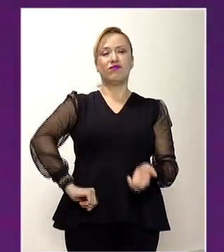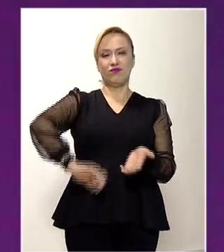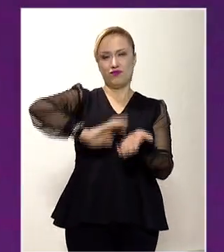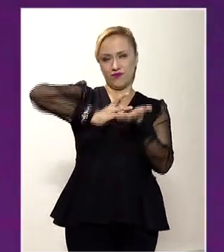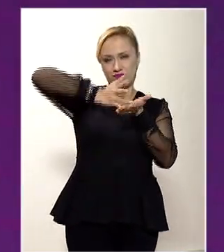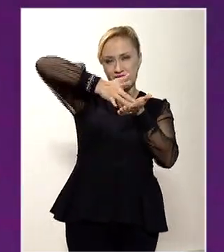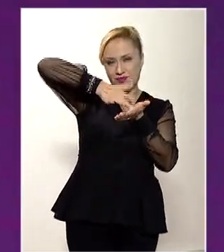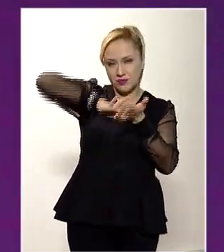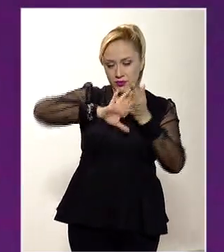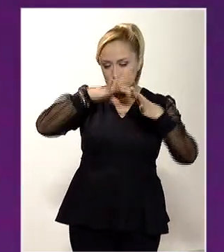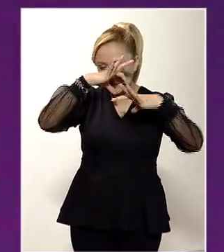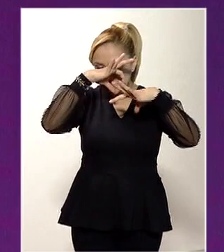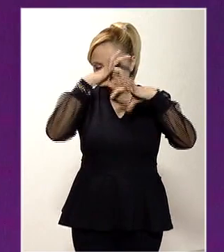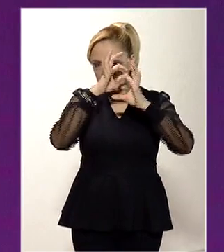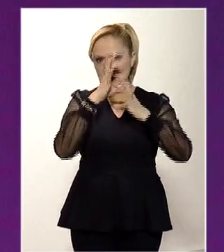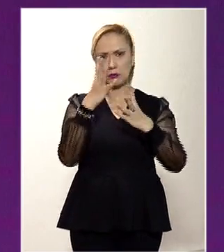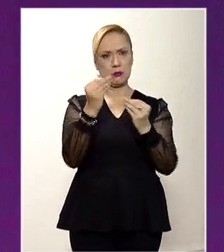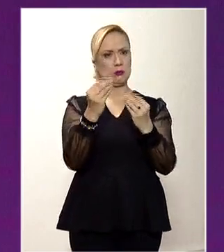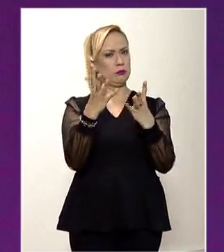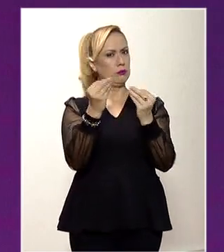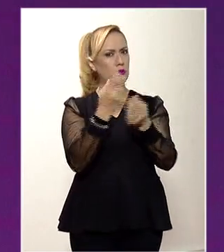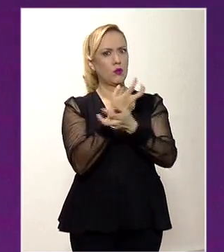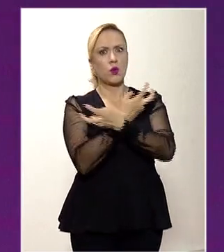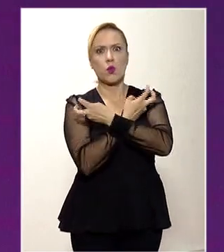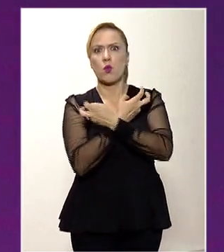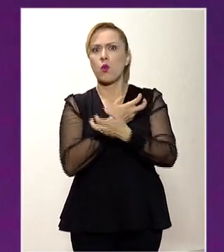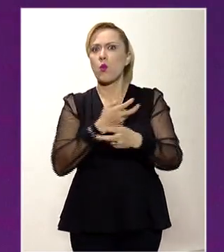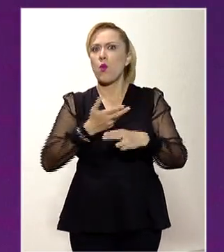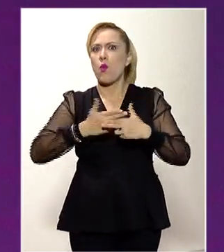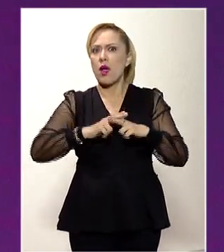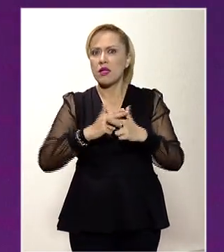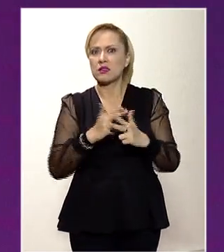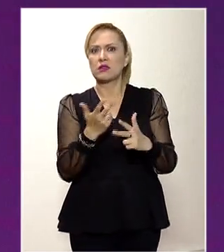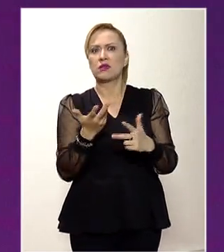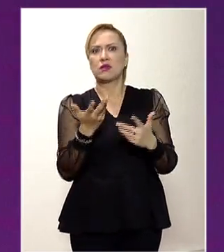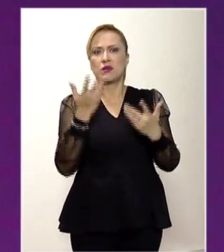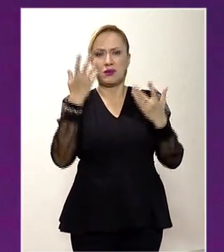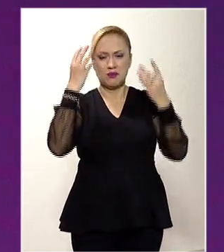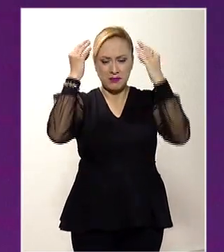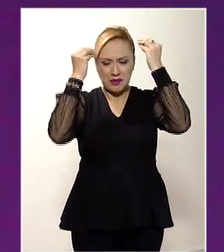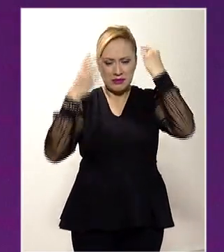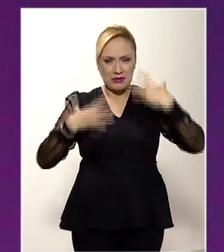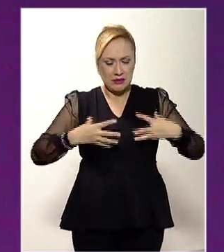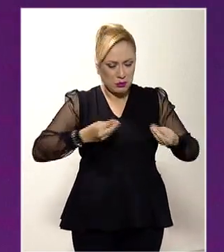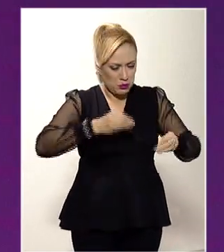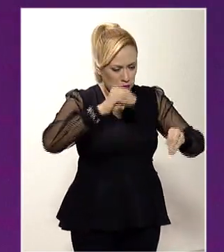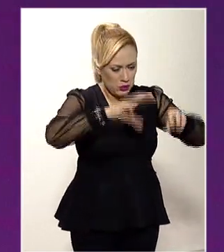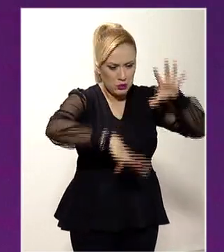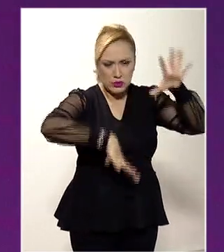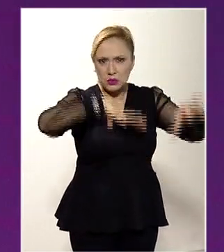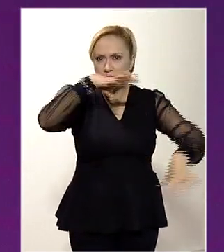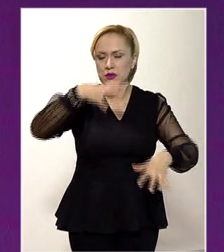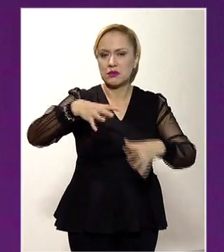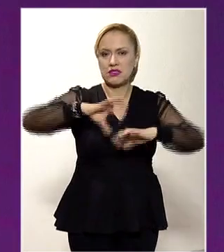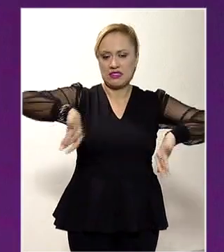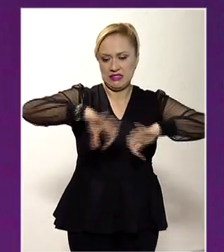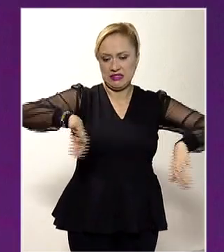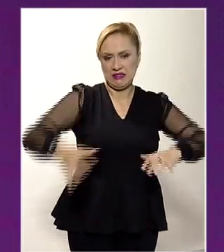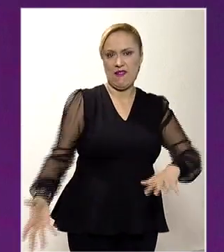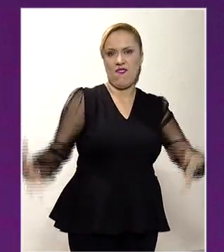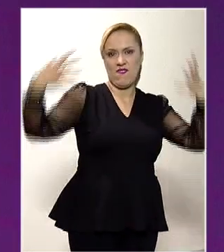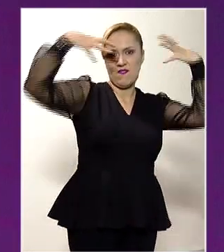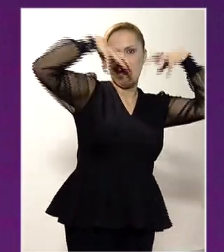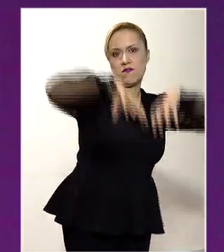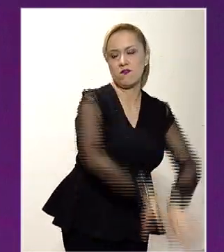forense. Estamos hablando de una gran cantidad de restos de personas fallecidas sin identificar que fueron inhumados sin cumplir protocolos